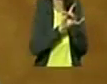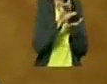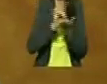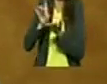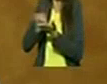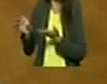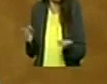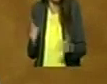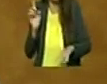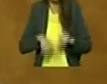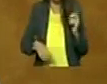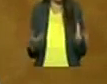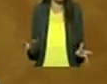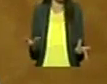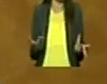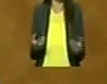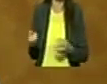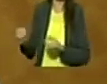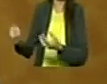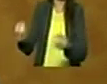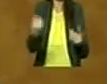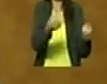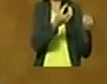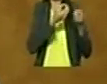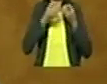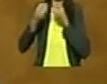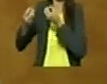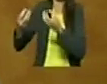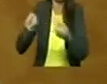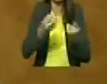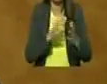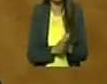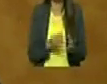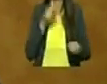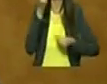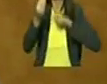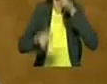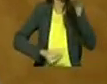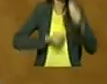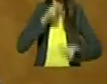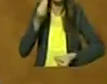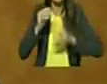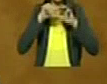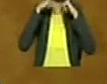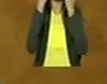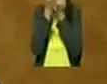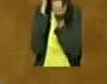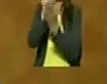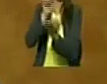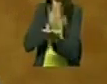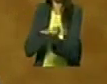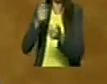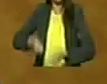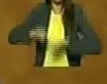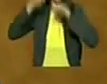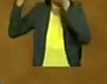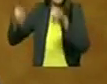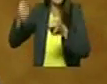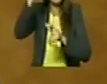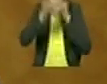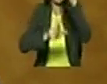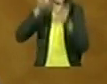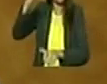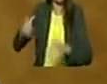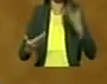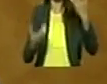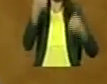quiero afectar a decenas de miles de familias. Además, enviaré a la Asamblea la propuesta de que aquellos ciudadanos que tengan vehículos